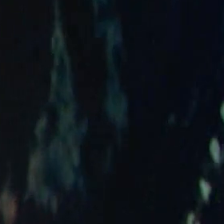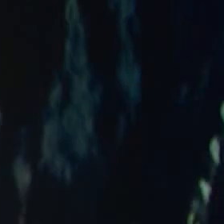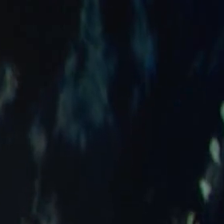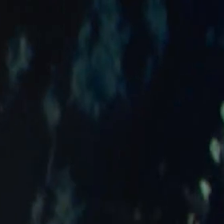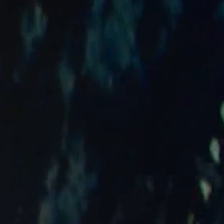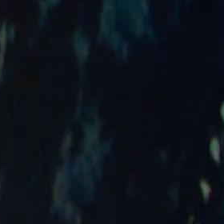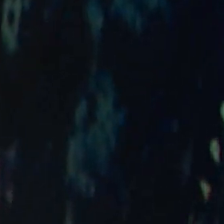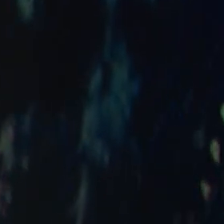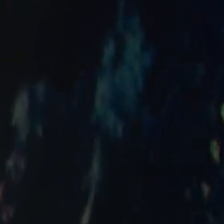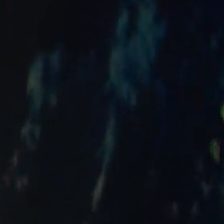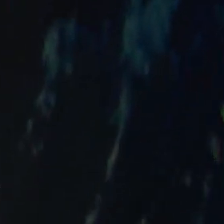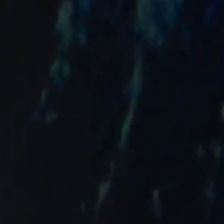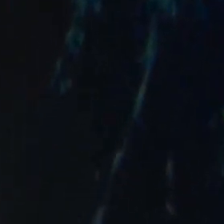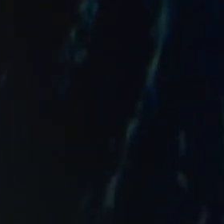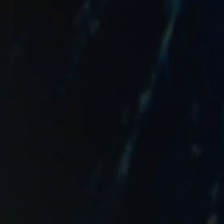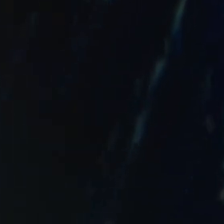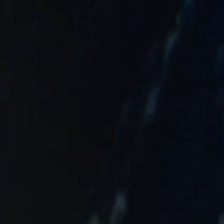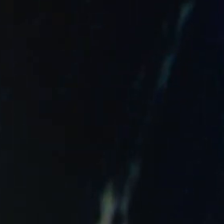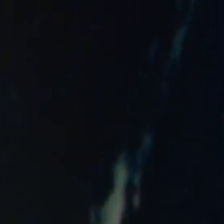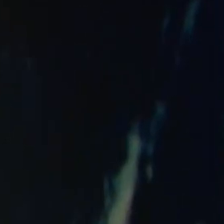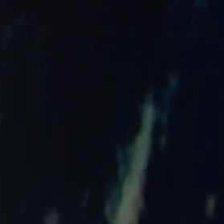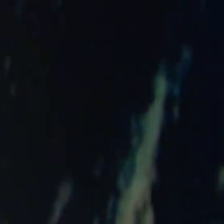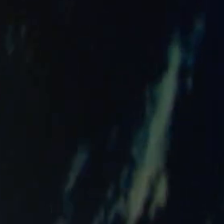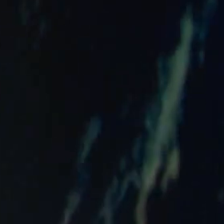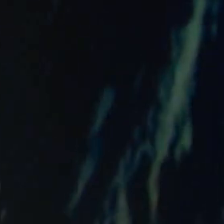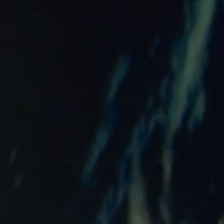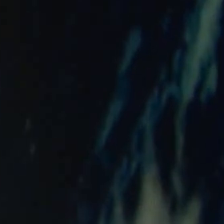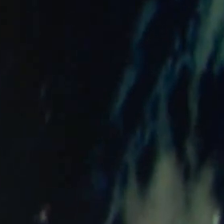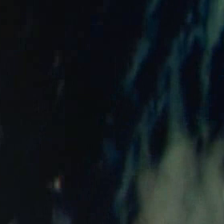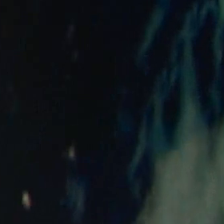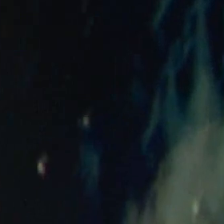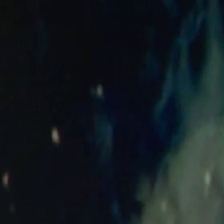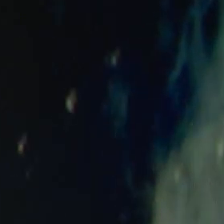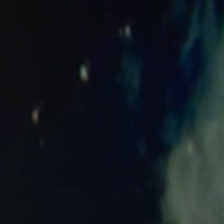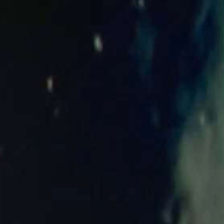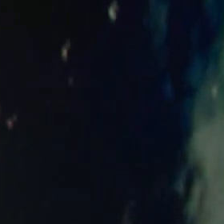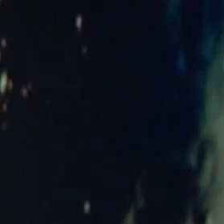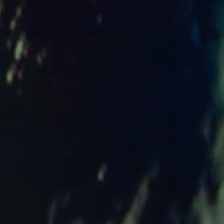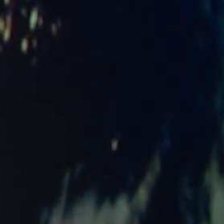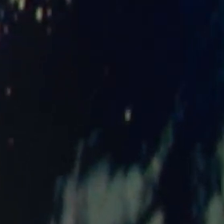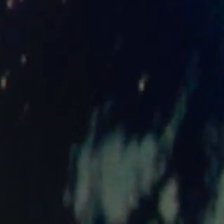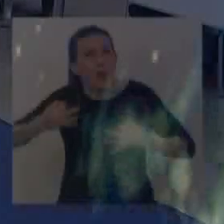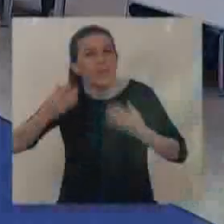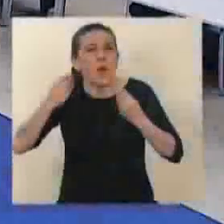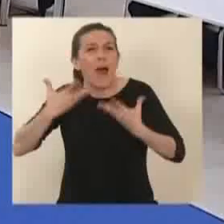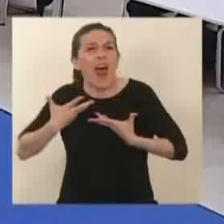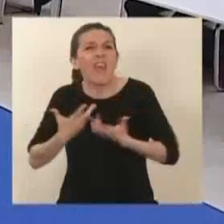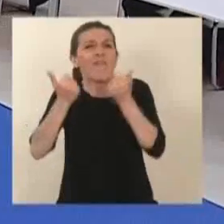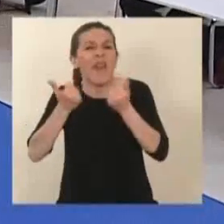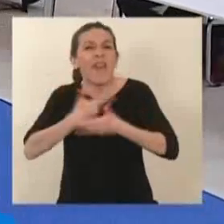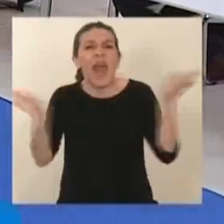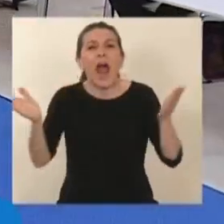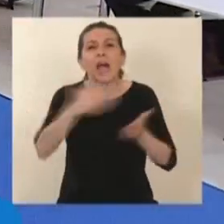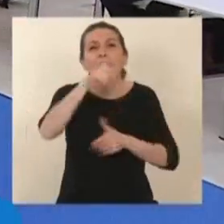Nos vamos en vivo a Casa de Gobierno, Museo del Bicentenario. Se está por comenzar en minutos el acto donde el presidente Alberto